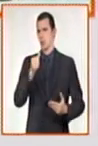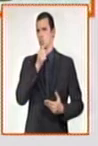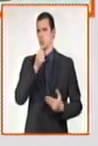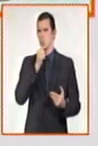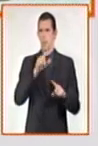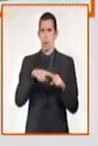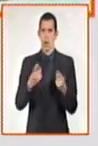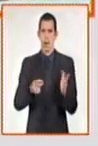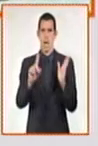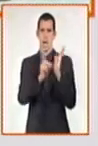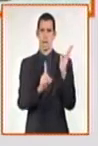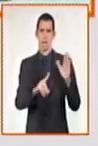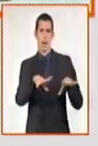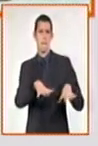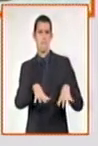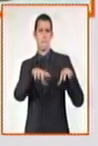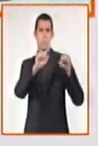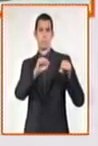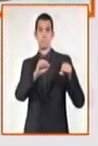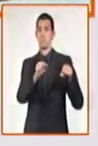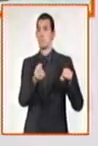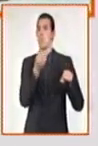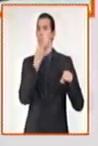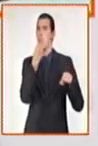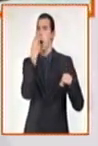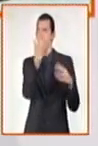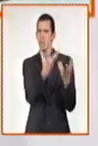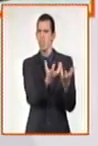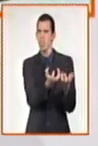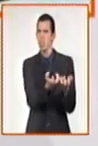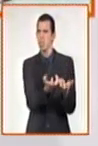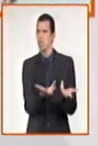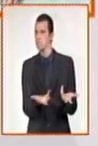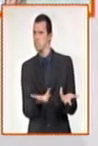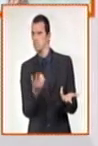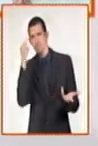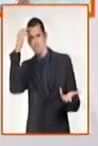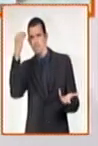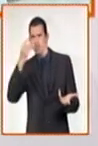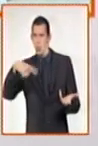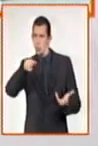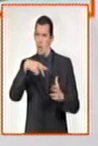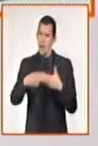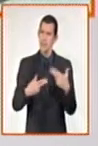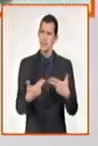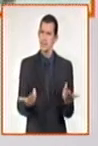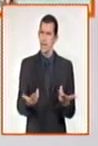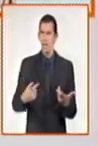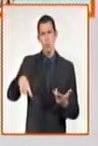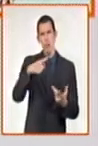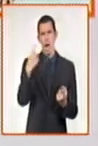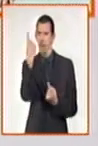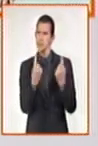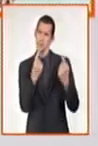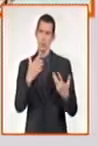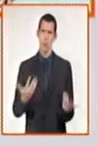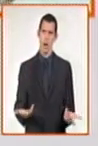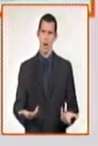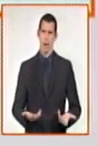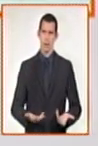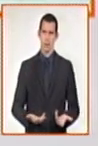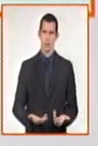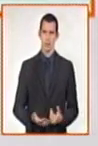agua, en el ámbito de la alimentación, ¿se ha podido hacer algo también en el orden de la recuperación?